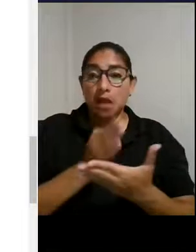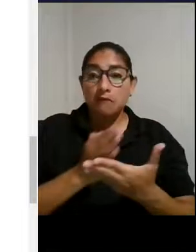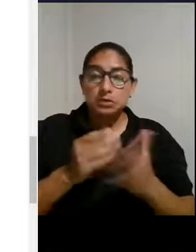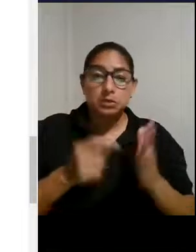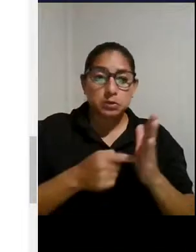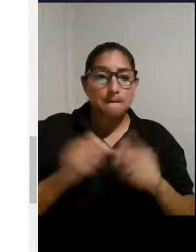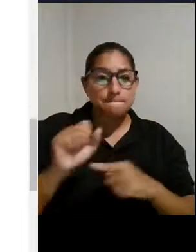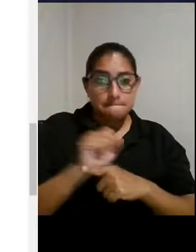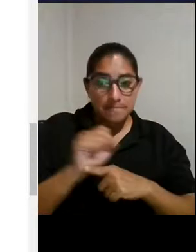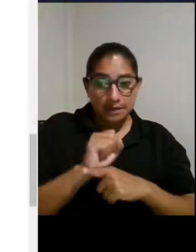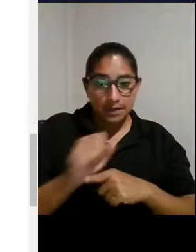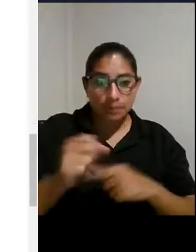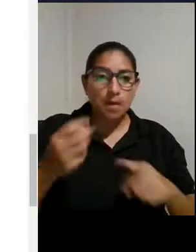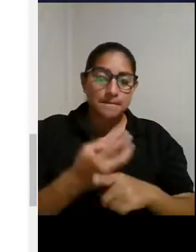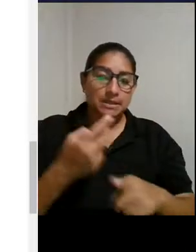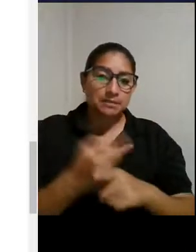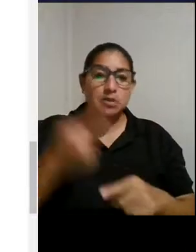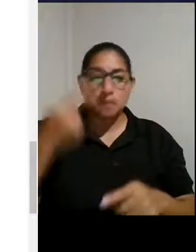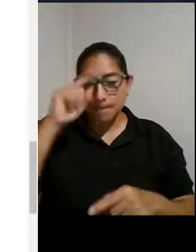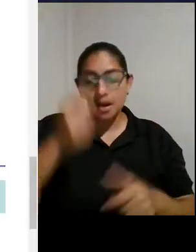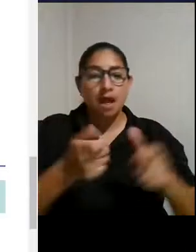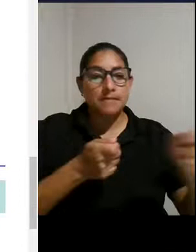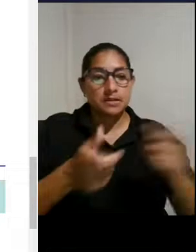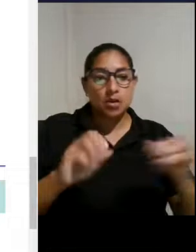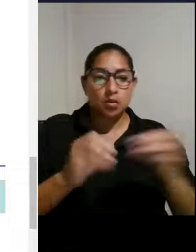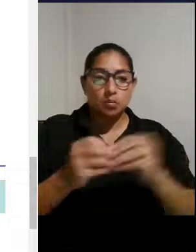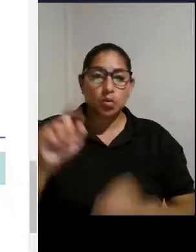en Matemática para Administradores 1